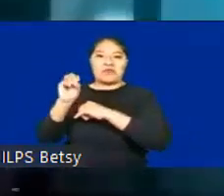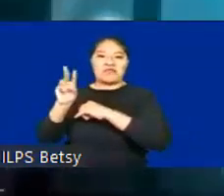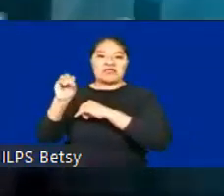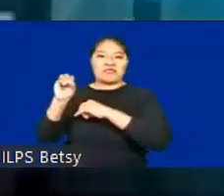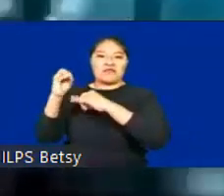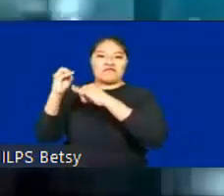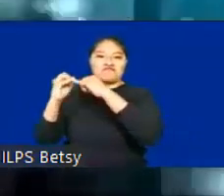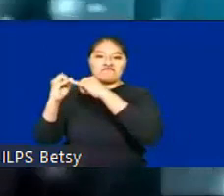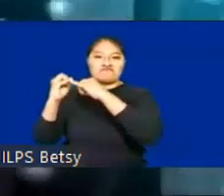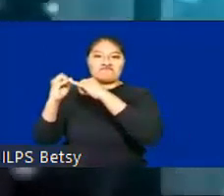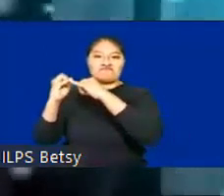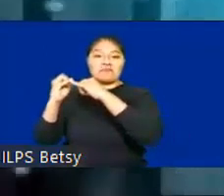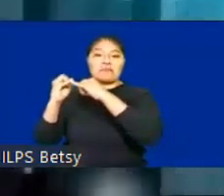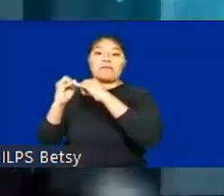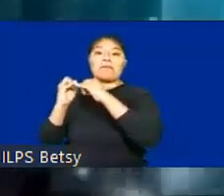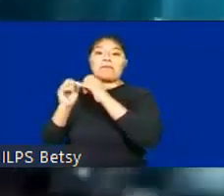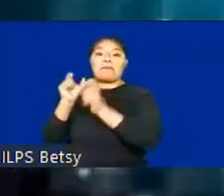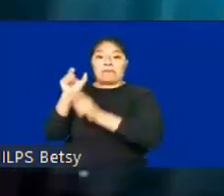presencial